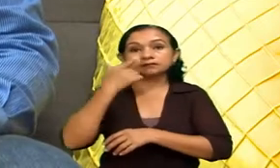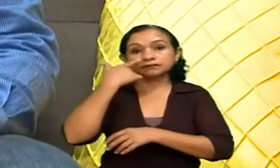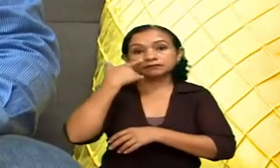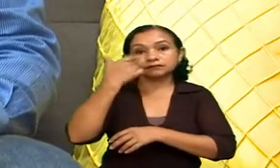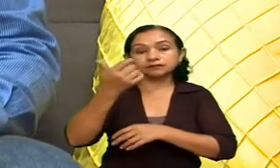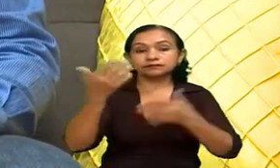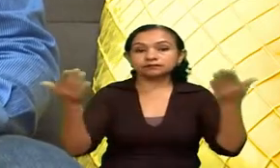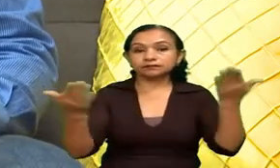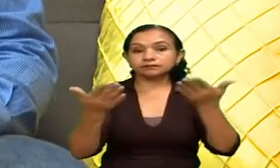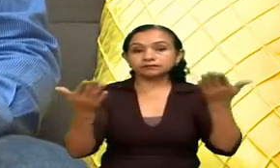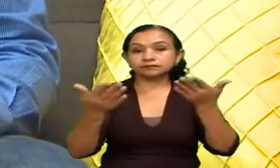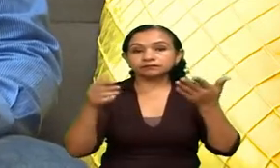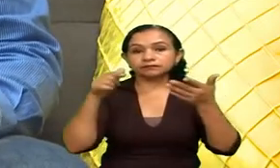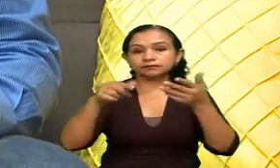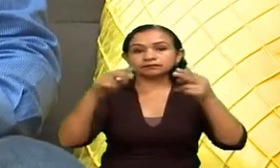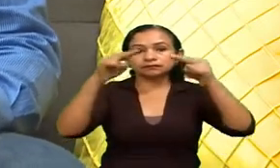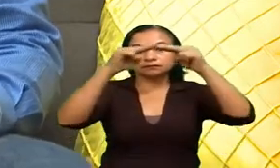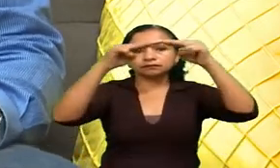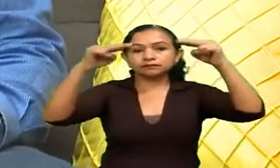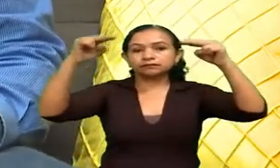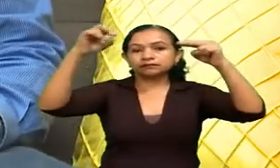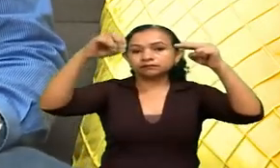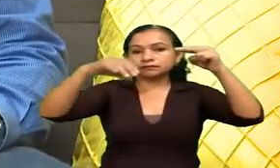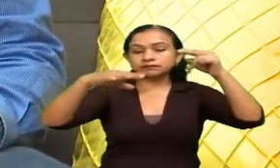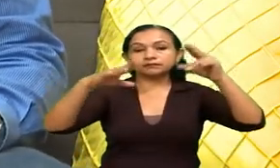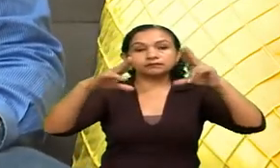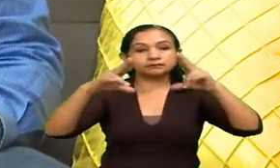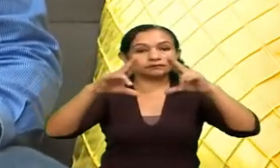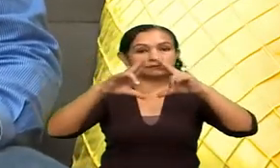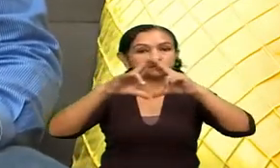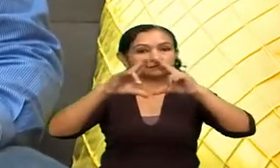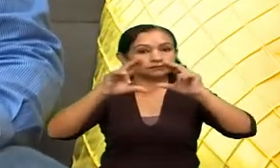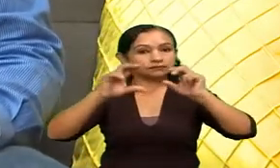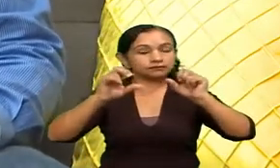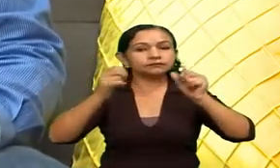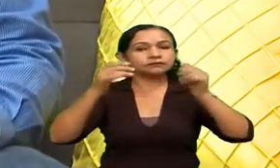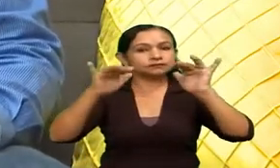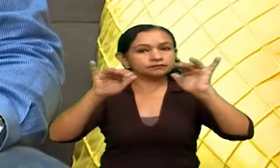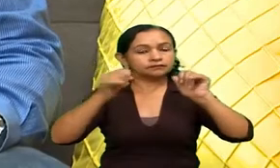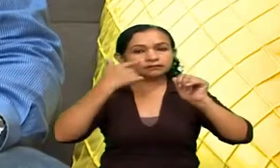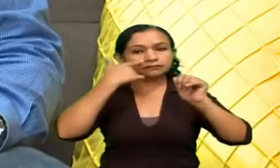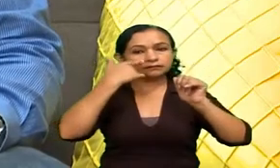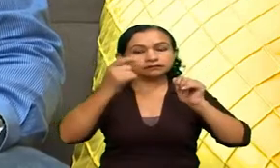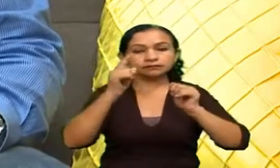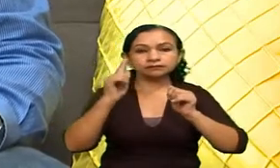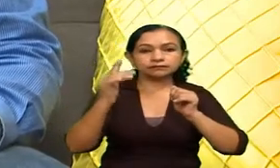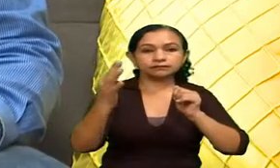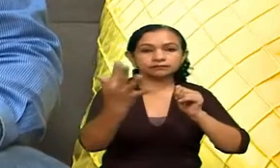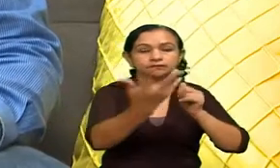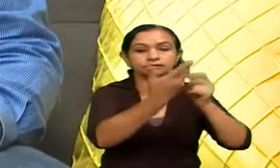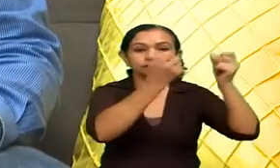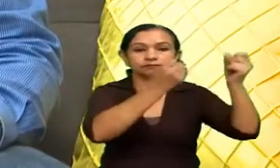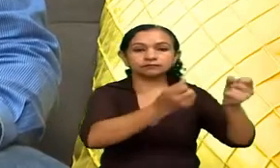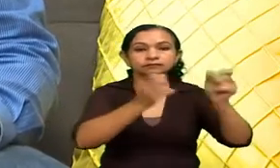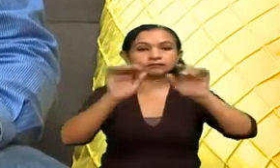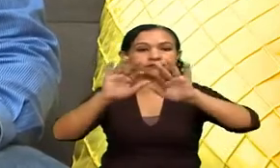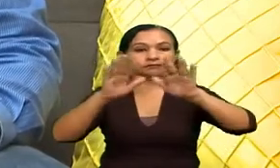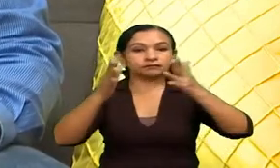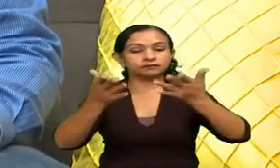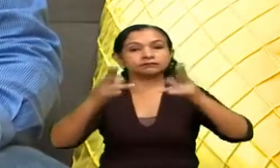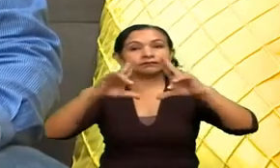la fortaleza del sistema eléctrico nacional y, si bien es cierto, ya es conocido por todas y todos las y los nicaragüenses la